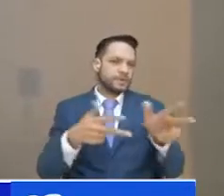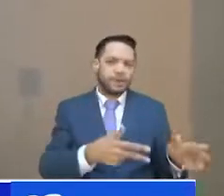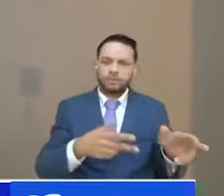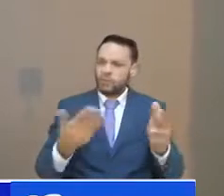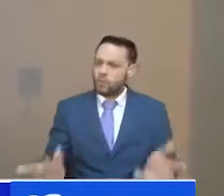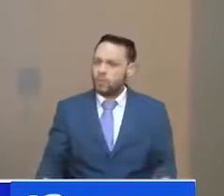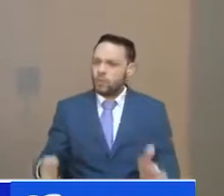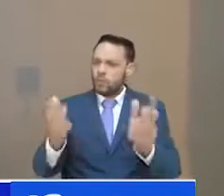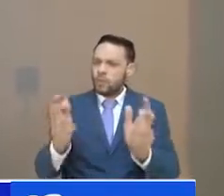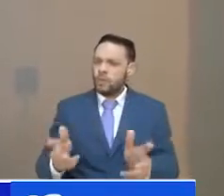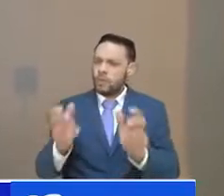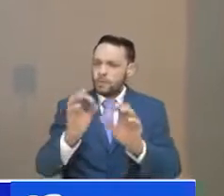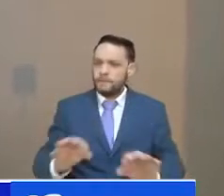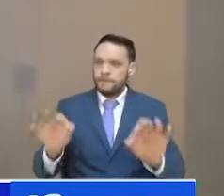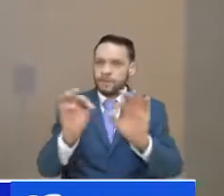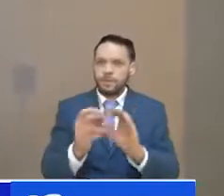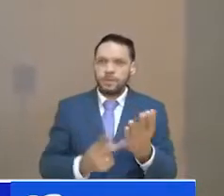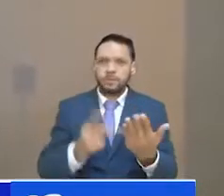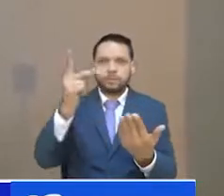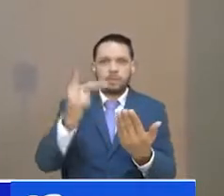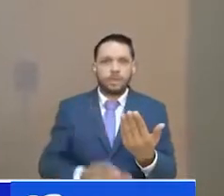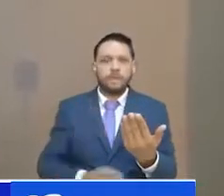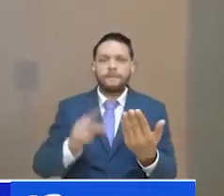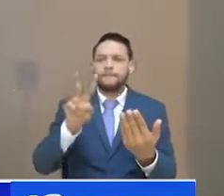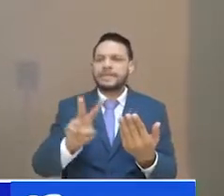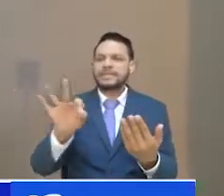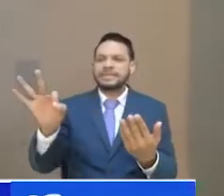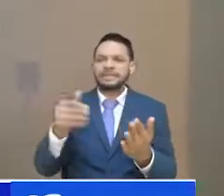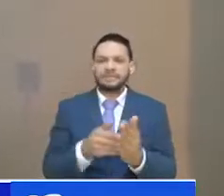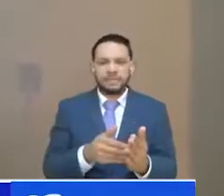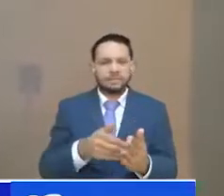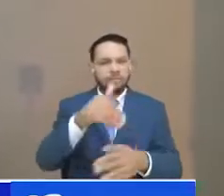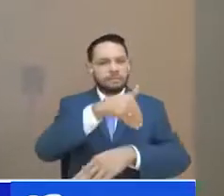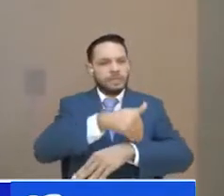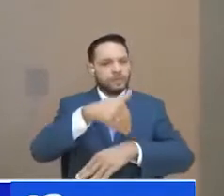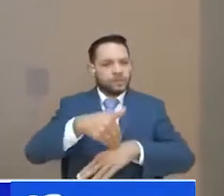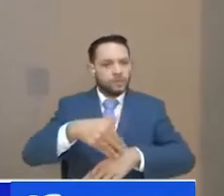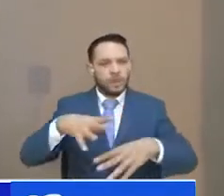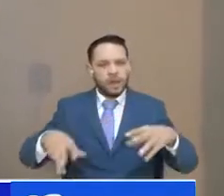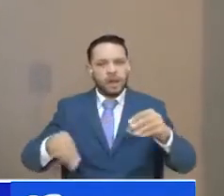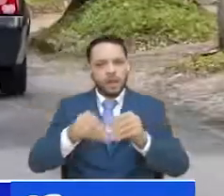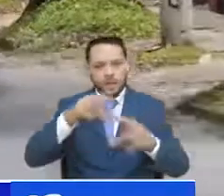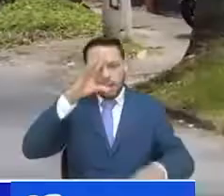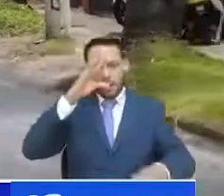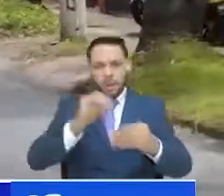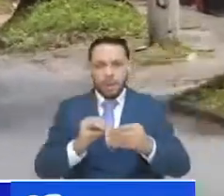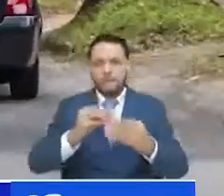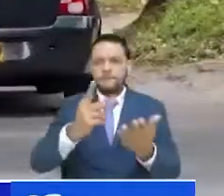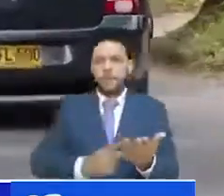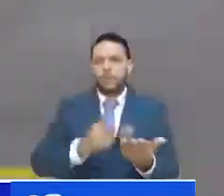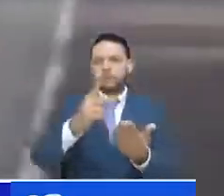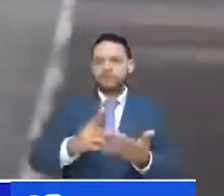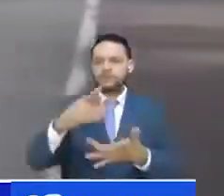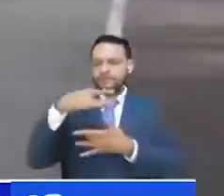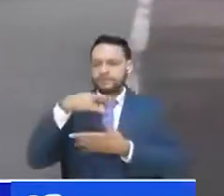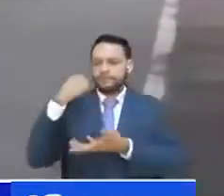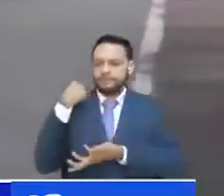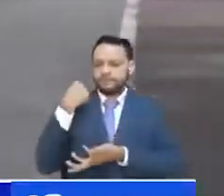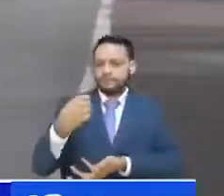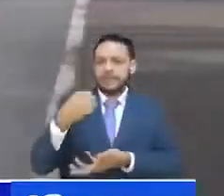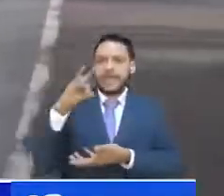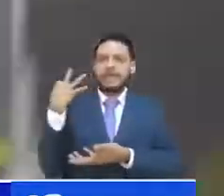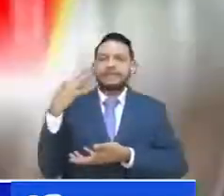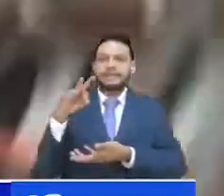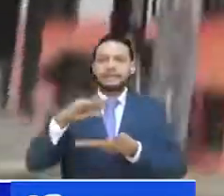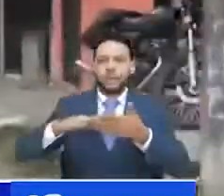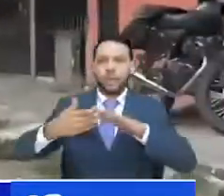nueva. Este proyecto asciende a la suma de 23 mil millones de pesos, estamos presentando el proyecto a regalías. El programa ya ha intervenido en 13 comunas y más